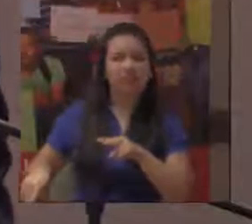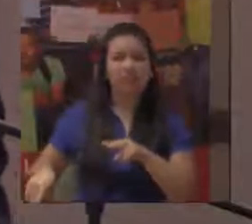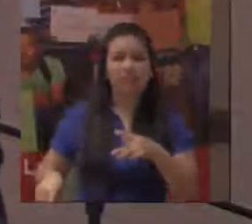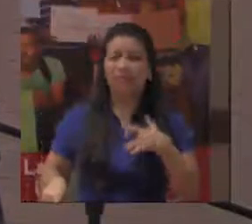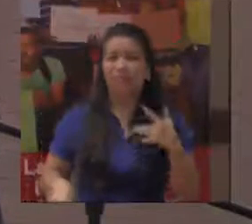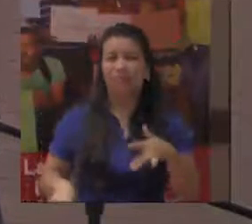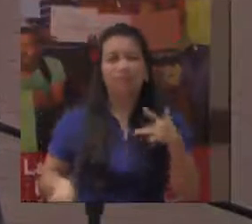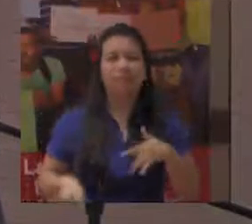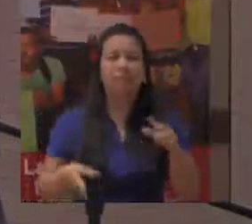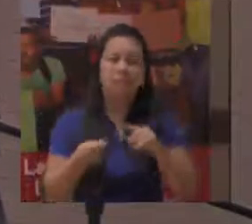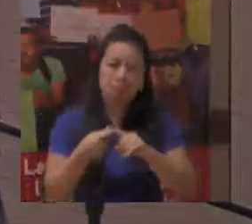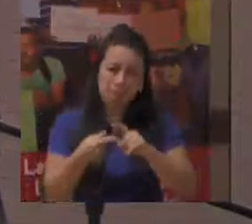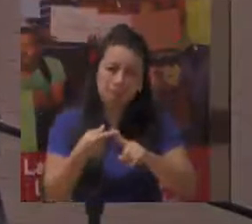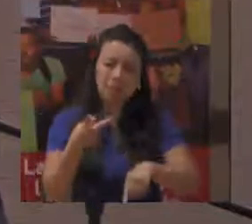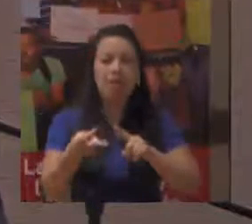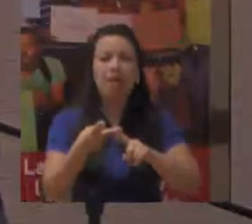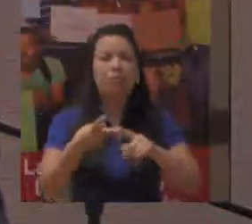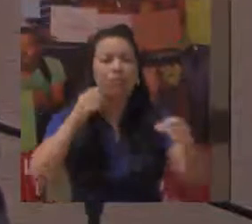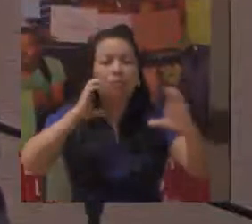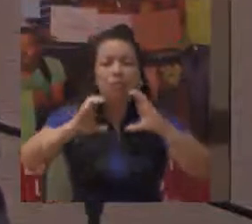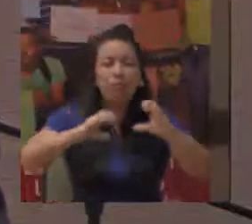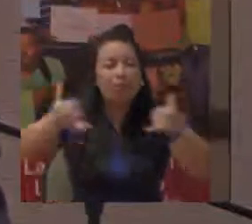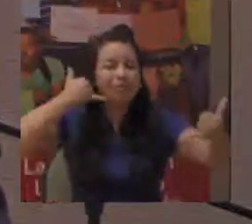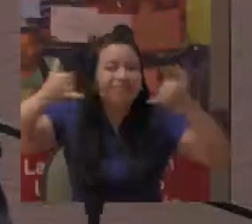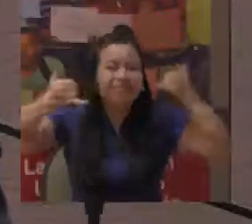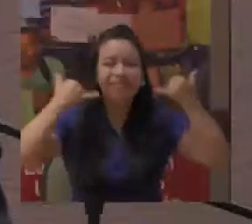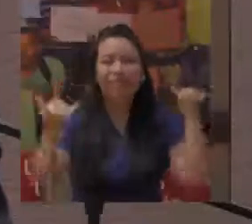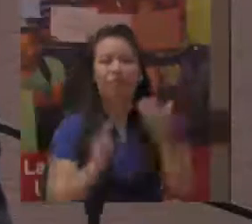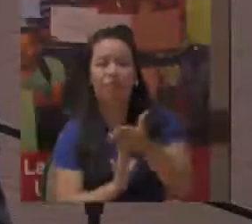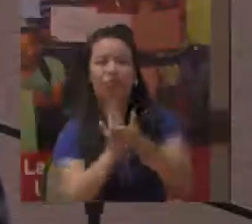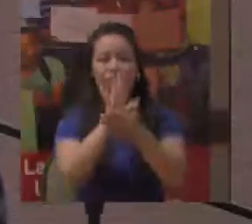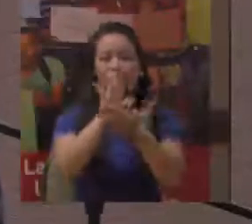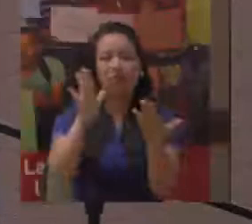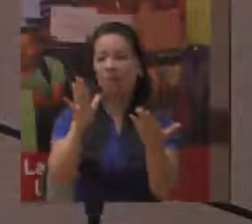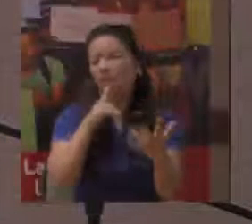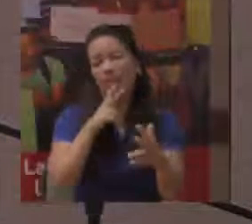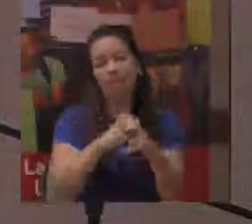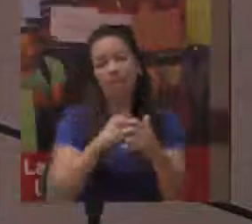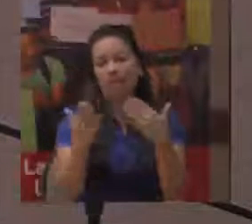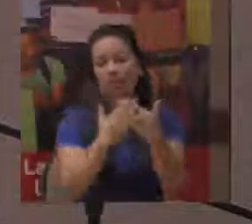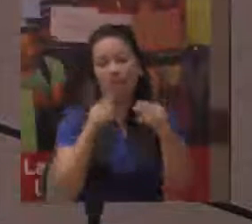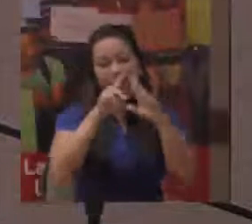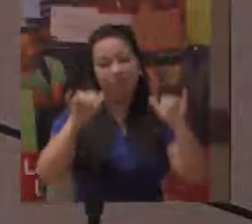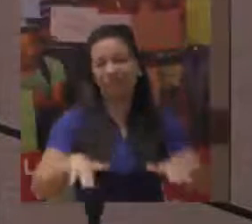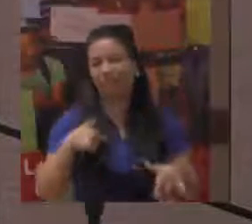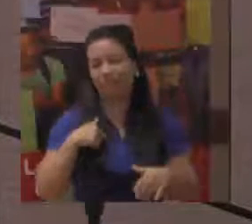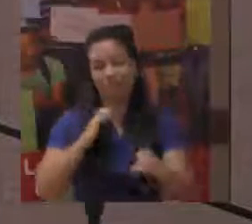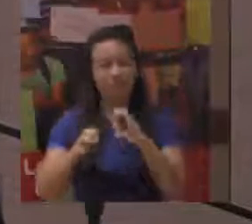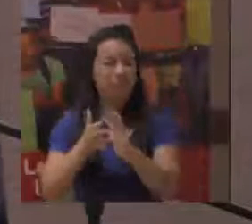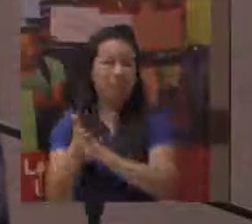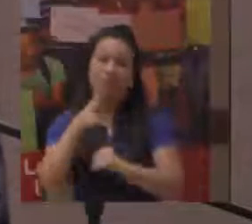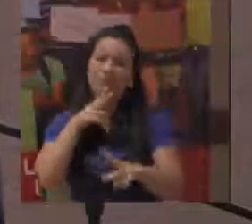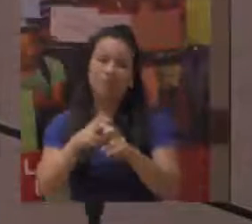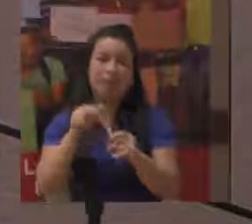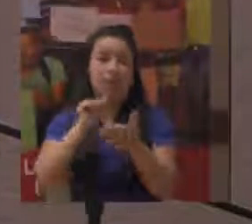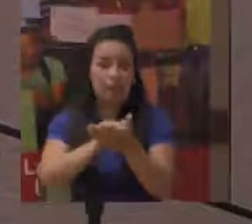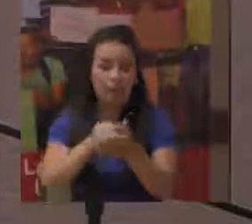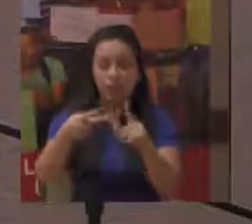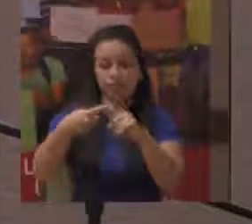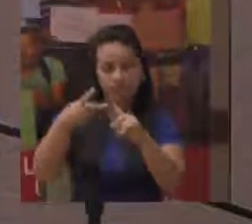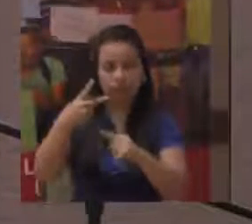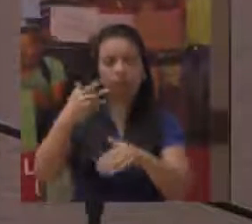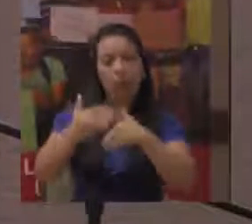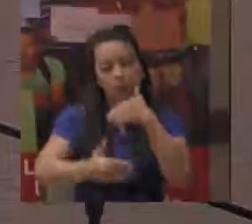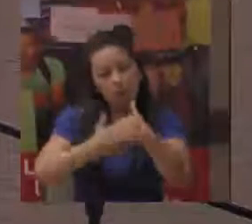y las fallas en la comunicación brindada tanto a los participantes como a sus comunidades. Eso ha sido un proceso de mejora